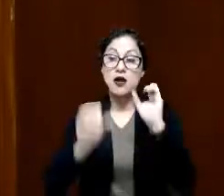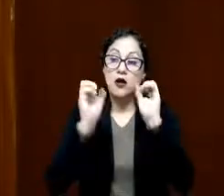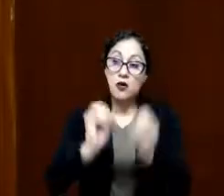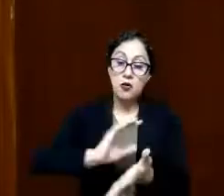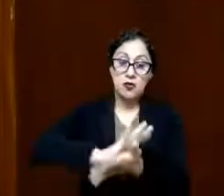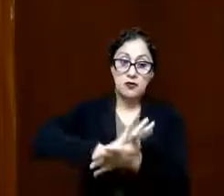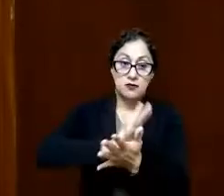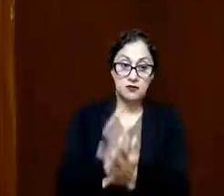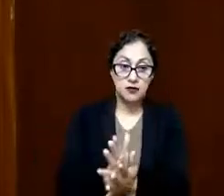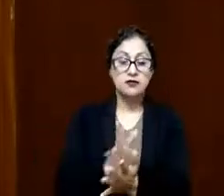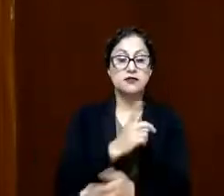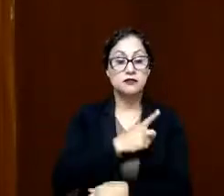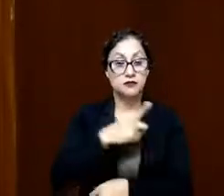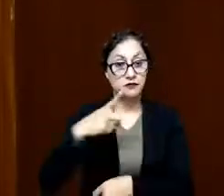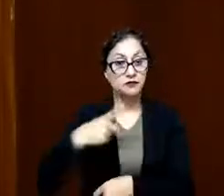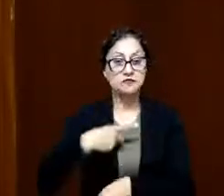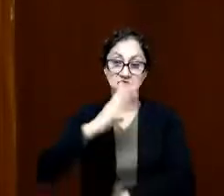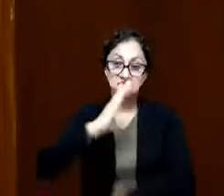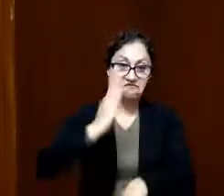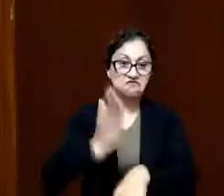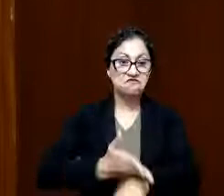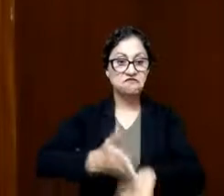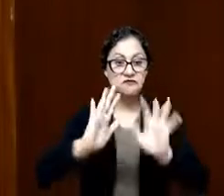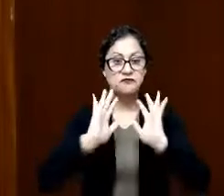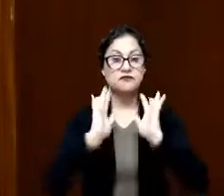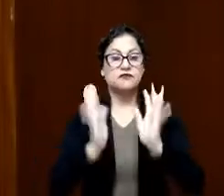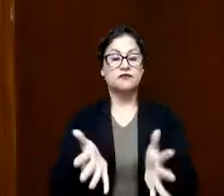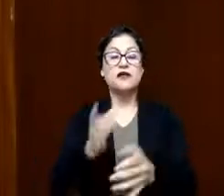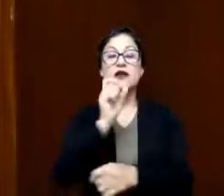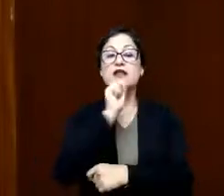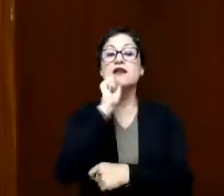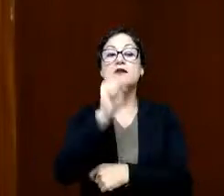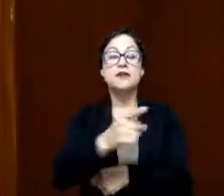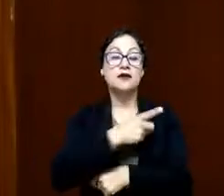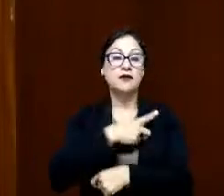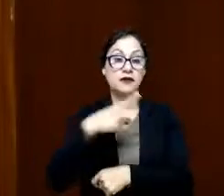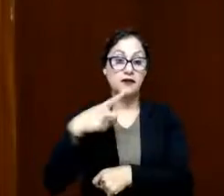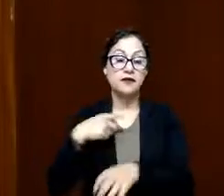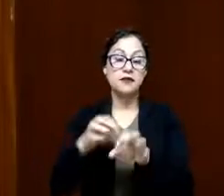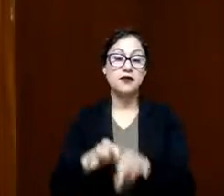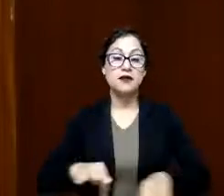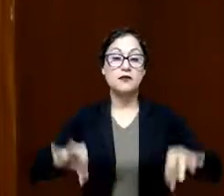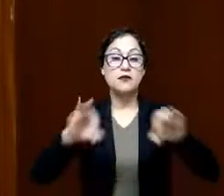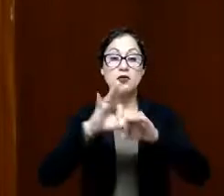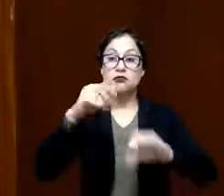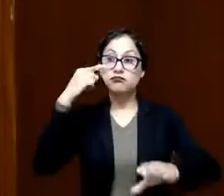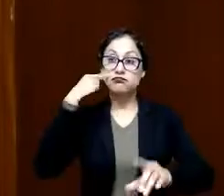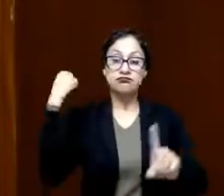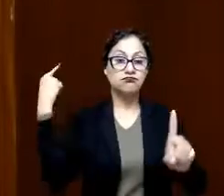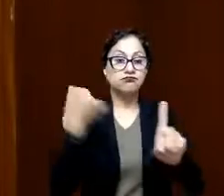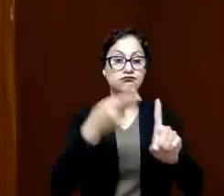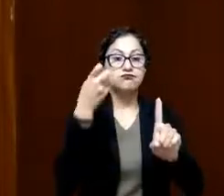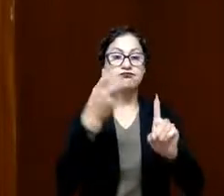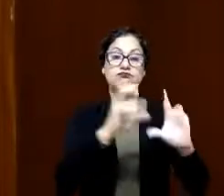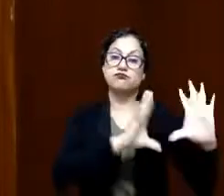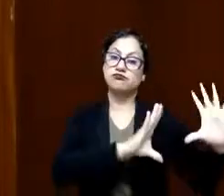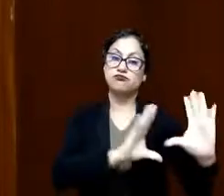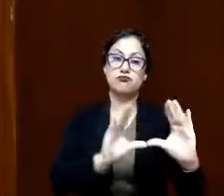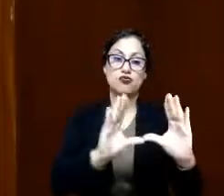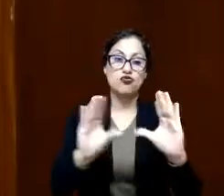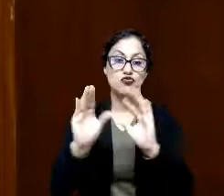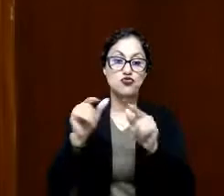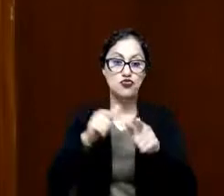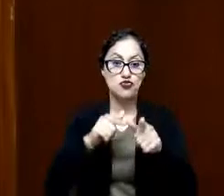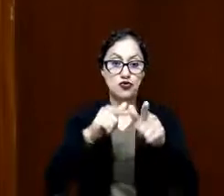discriminación. Asimismo, es indispensable señalar y ejecutar programas de capacitación y de formación